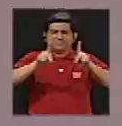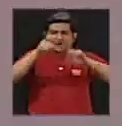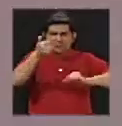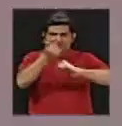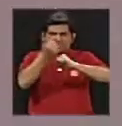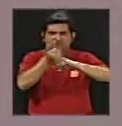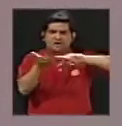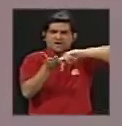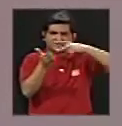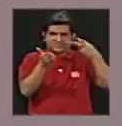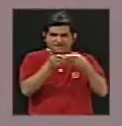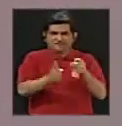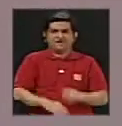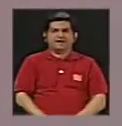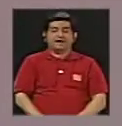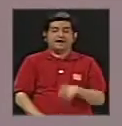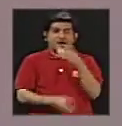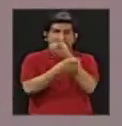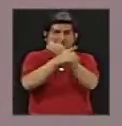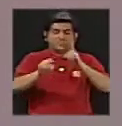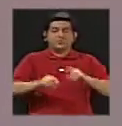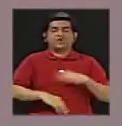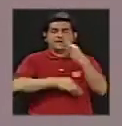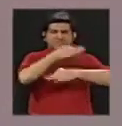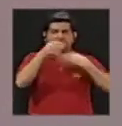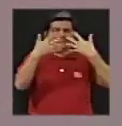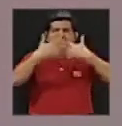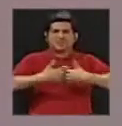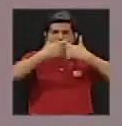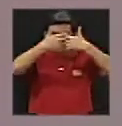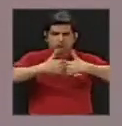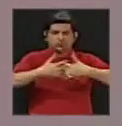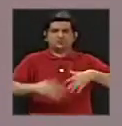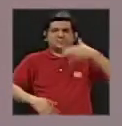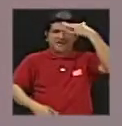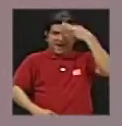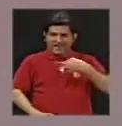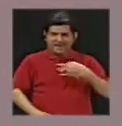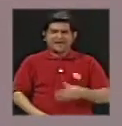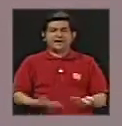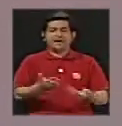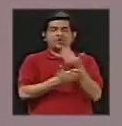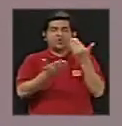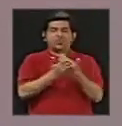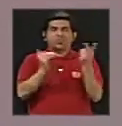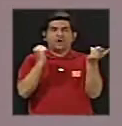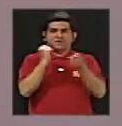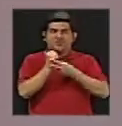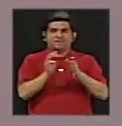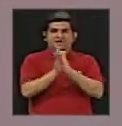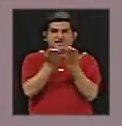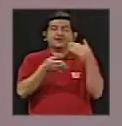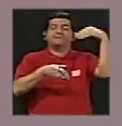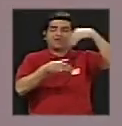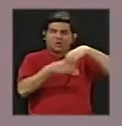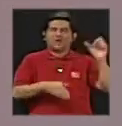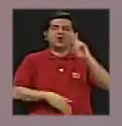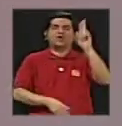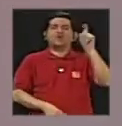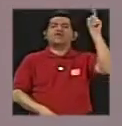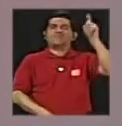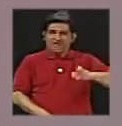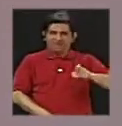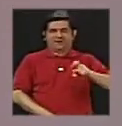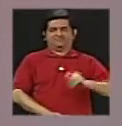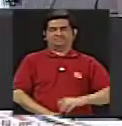se referían fundamentalmente a democracias industrializadas. Creo que si hacen una nueva edición del libro deberían incluir a Costa Rica, ¿verdad?